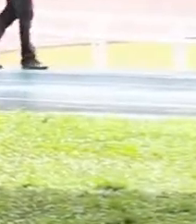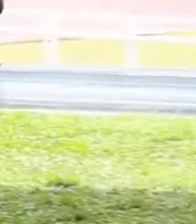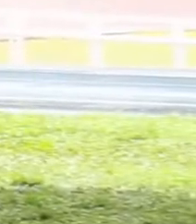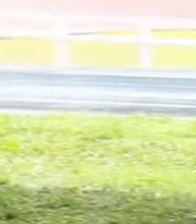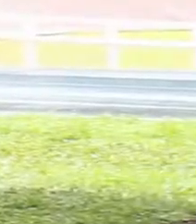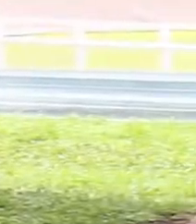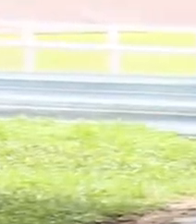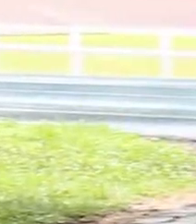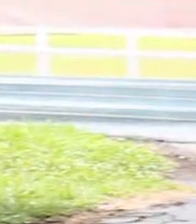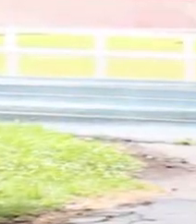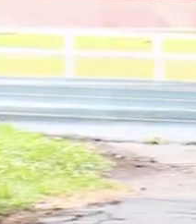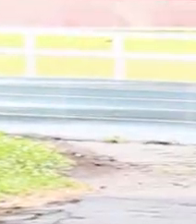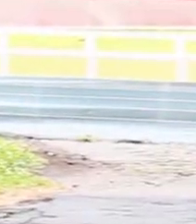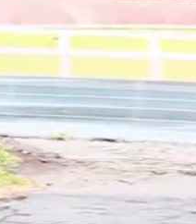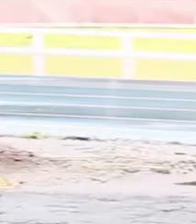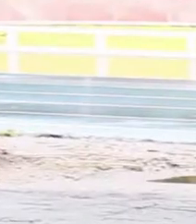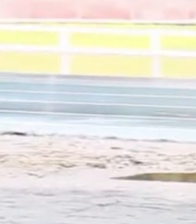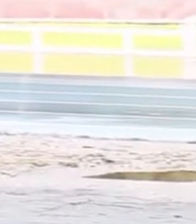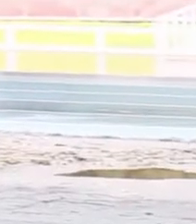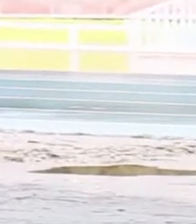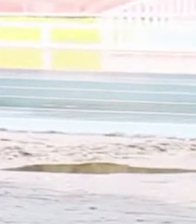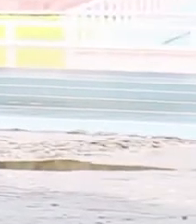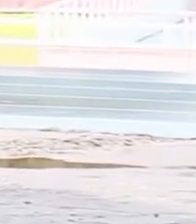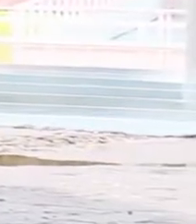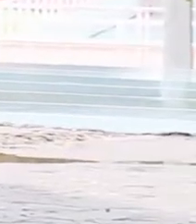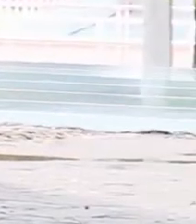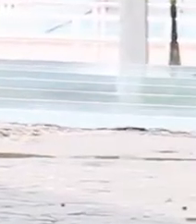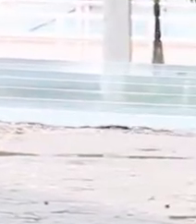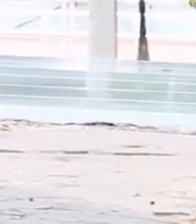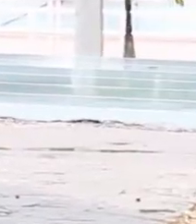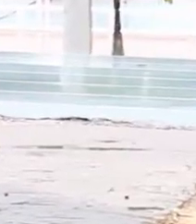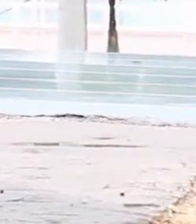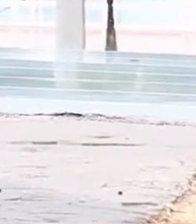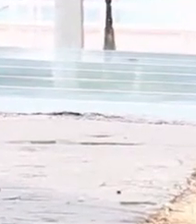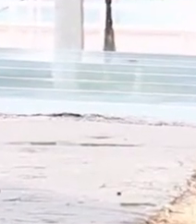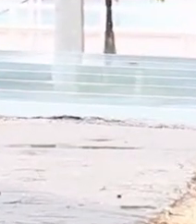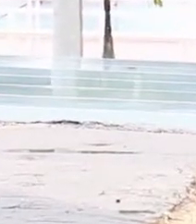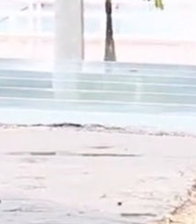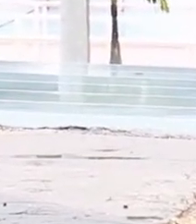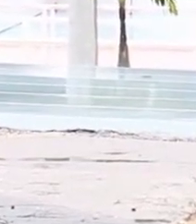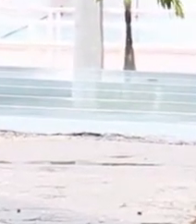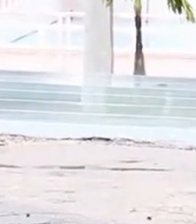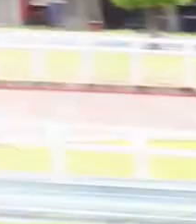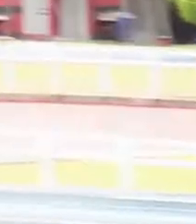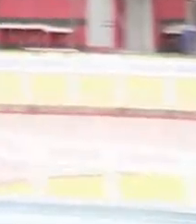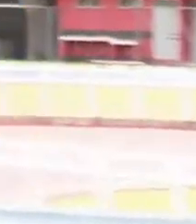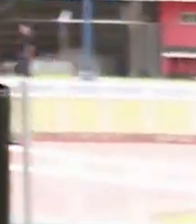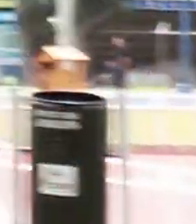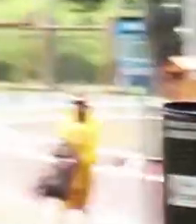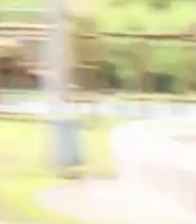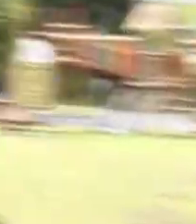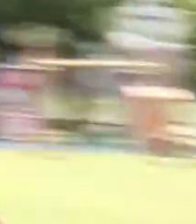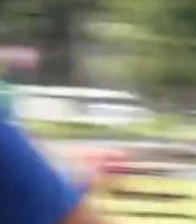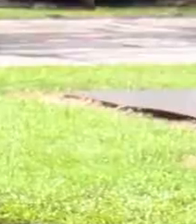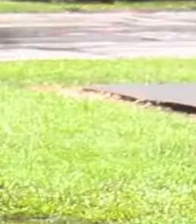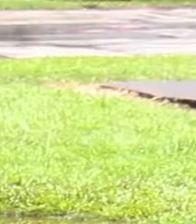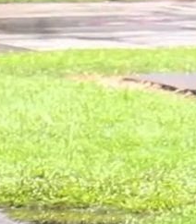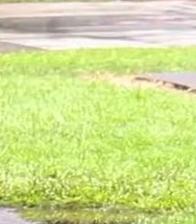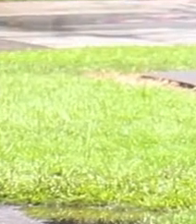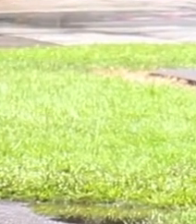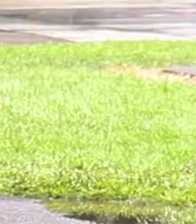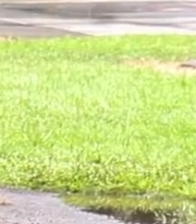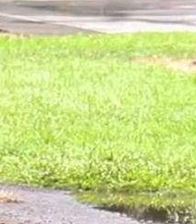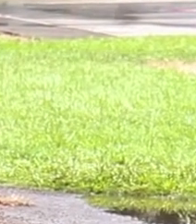Tengo claro que entrenar en la mañana es muchísimo mejor, ¿verdad? Por el clima, te entrena uno con el grupo, etcétera, etcétera.